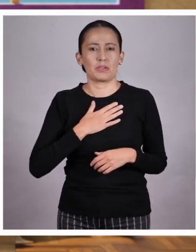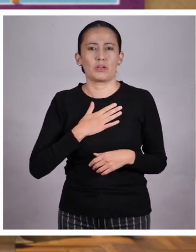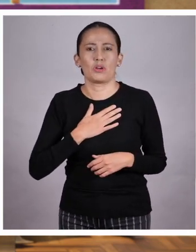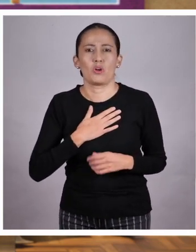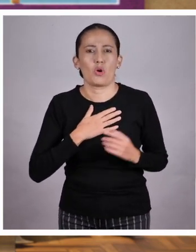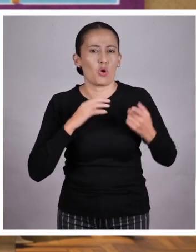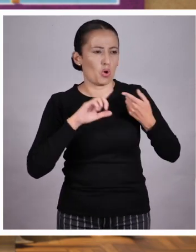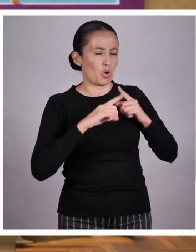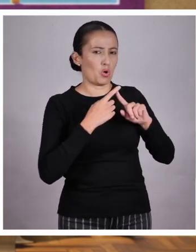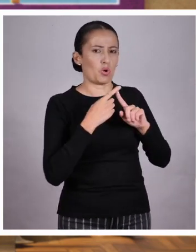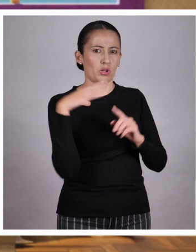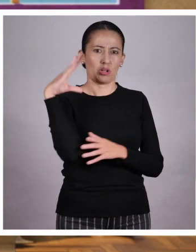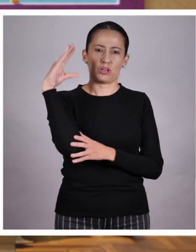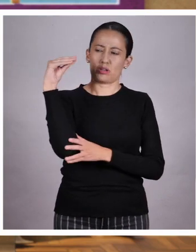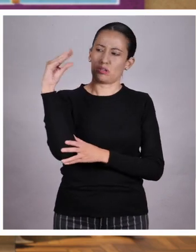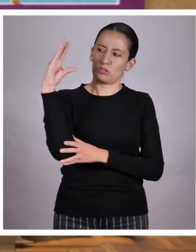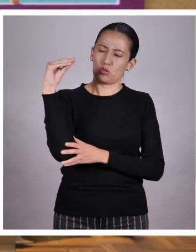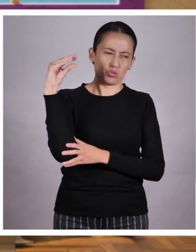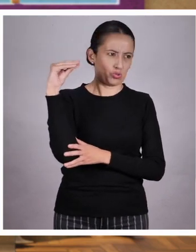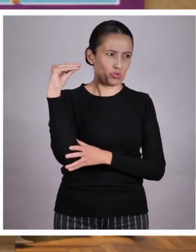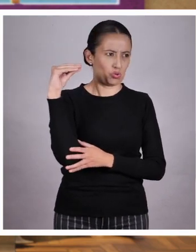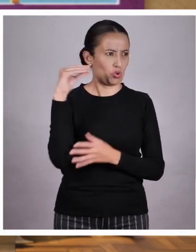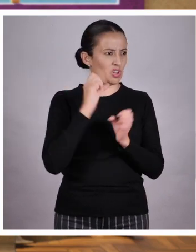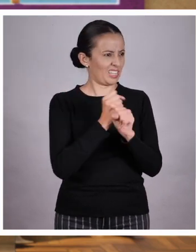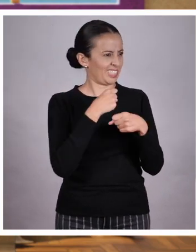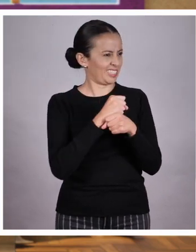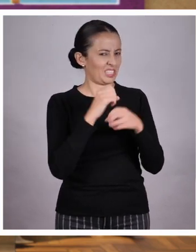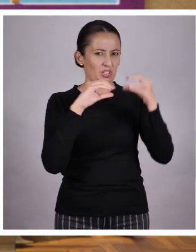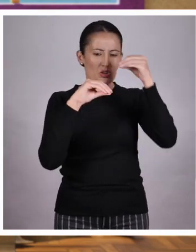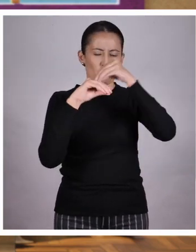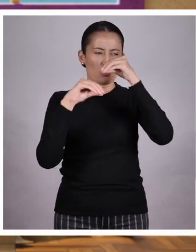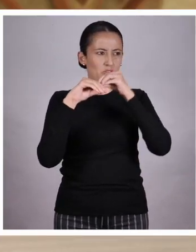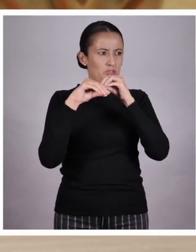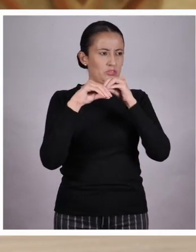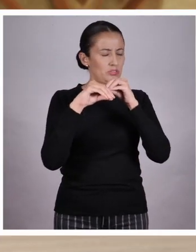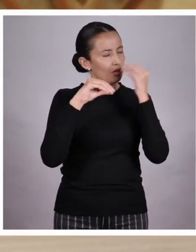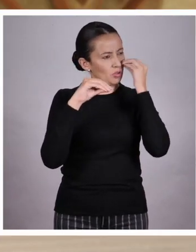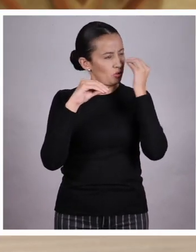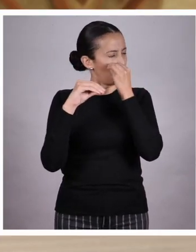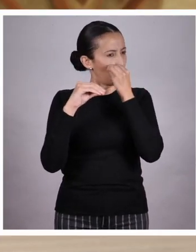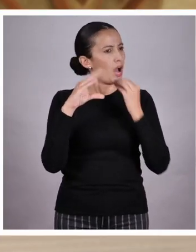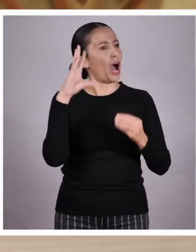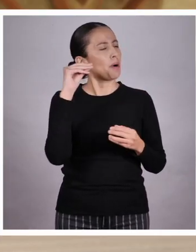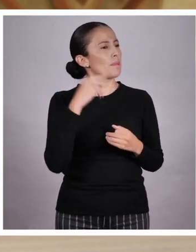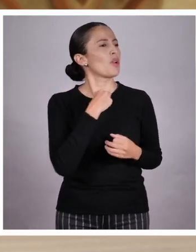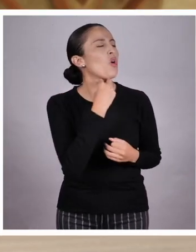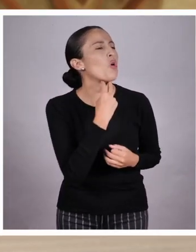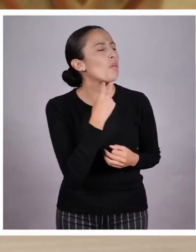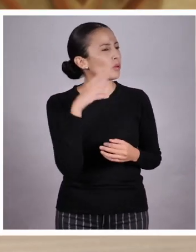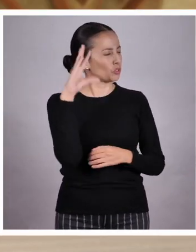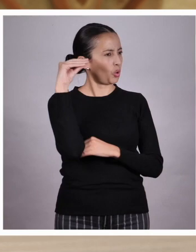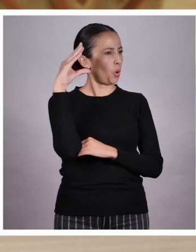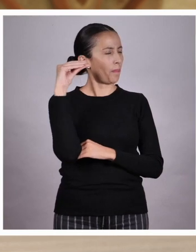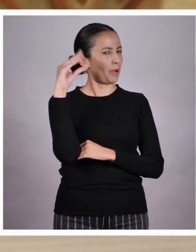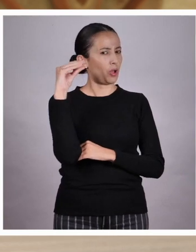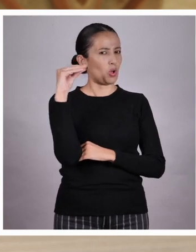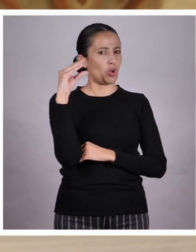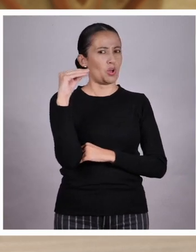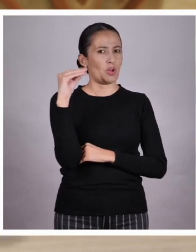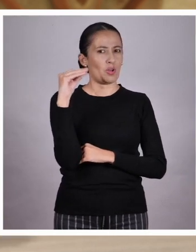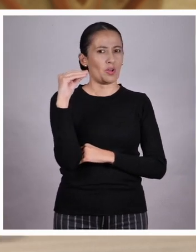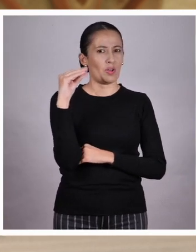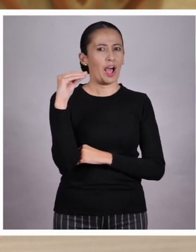¿Que yo hice un títere con una media? ¿Que le puse dos ojos de pelota de ping-pong? ¿Y hablo con mi propia mano todo el día porque te extraño